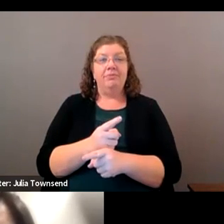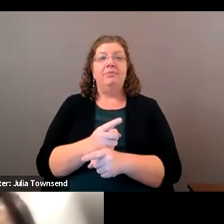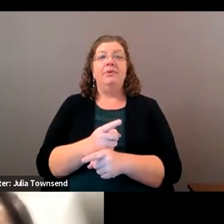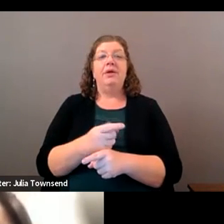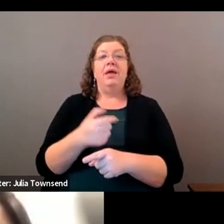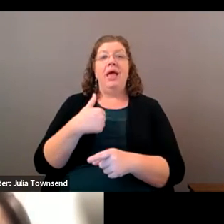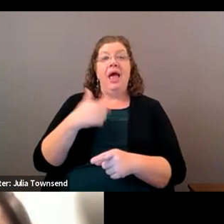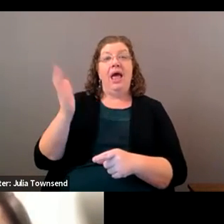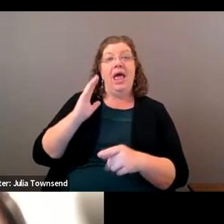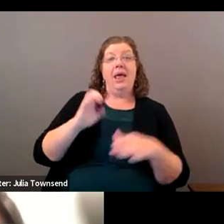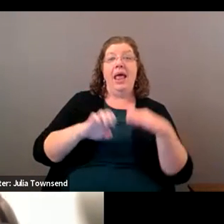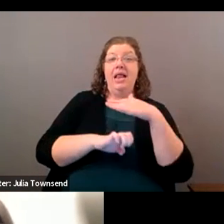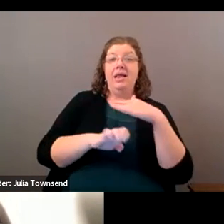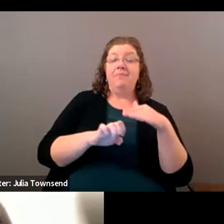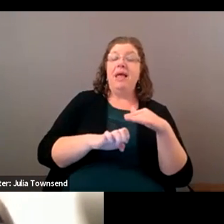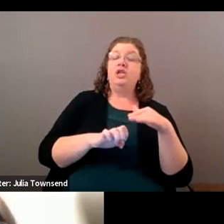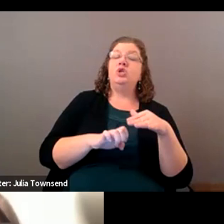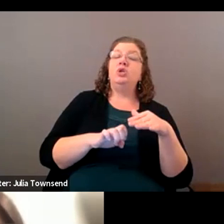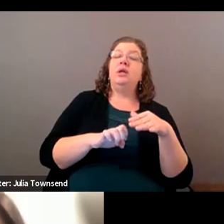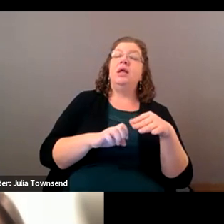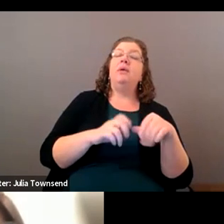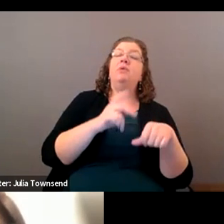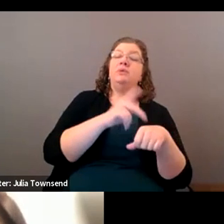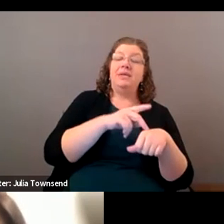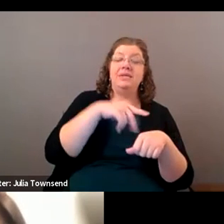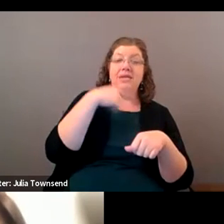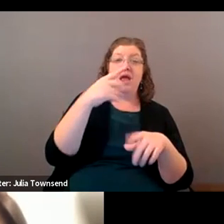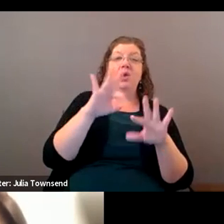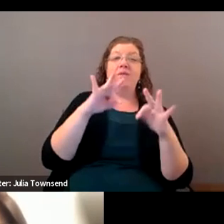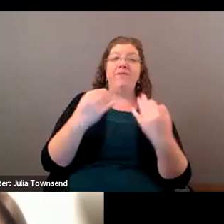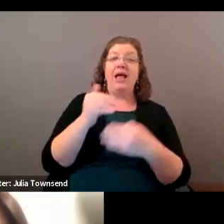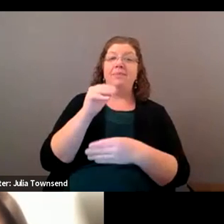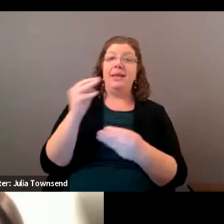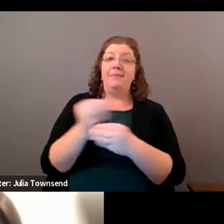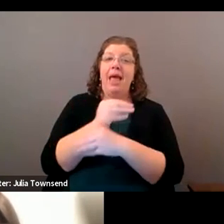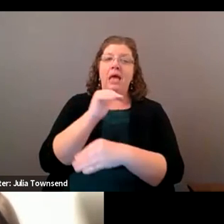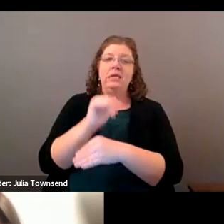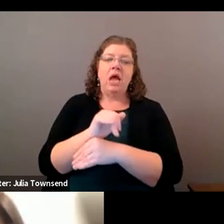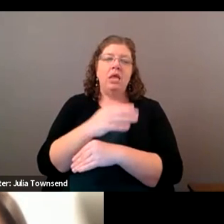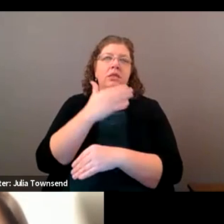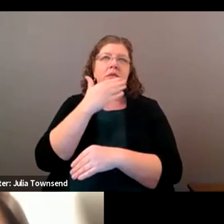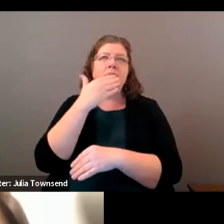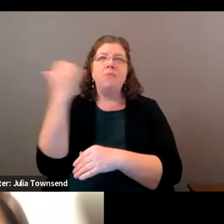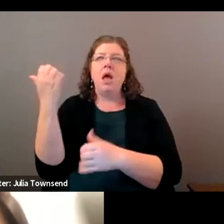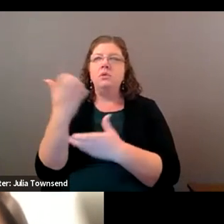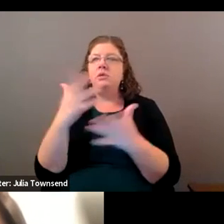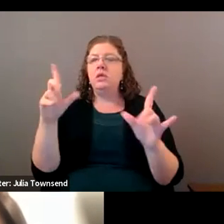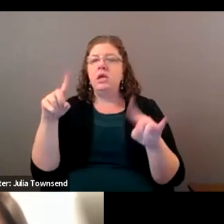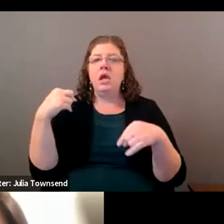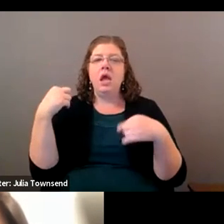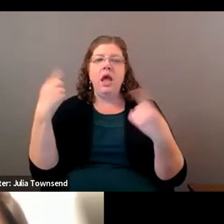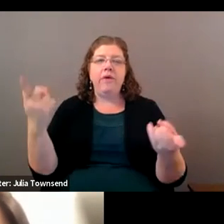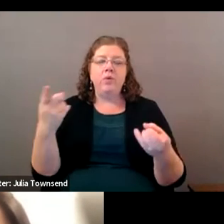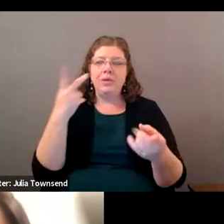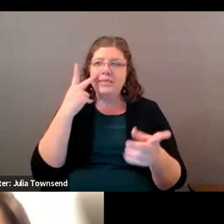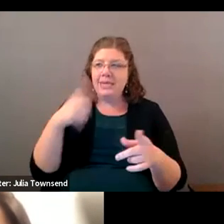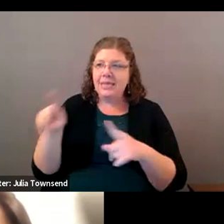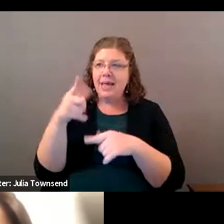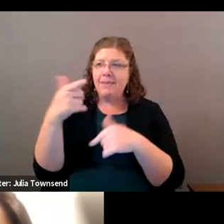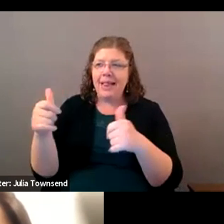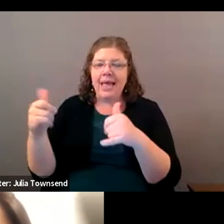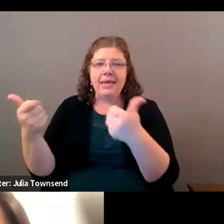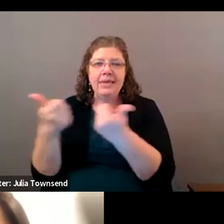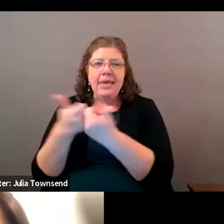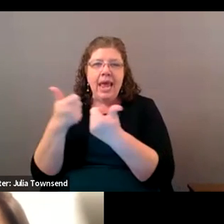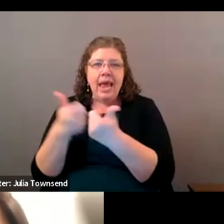directora de primaria, les puedo decir que la noche de matemáticas es una de las mejores cosas que pueden ofrecerse en las escuelas. Vemos a las familias haciendo